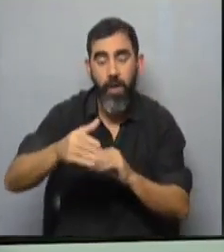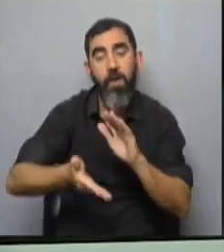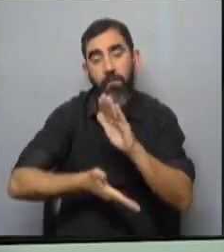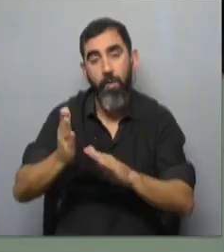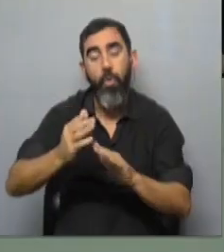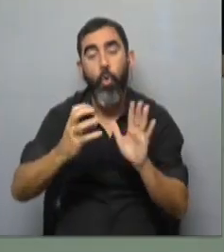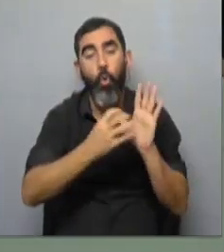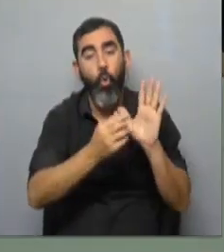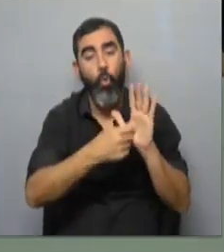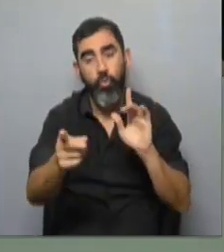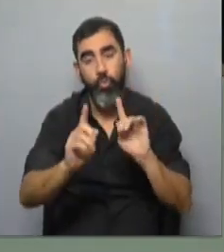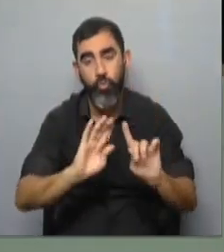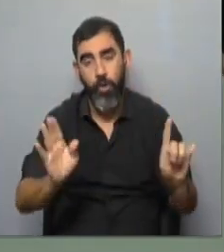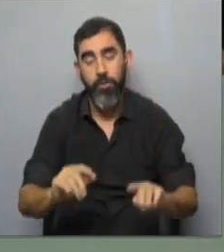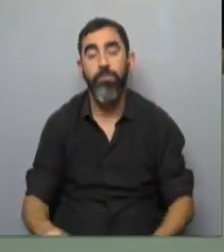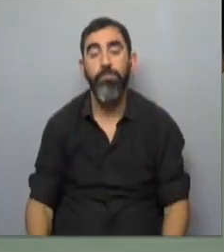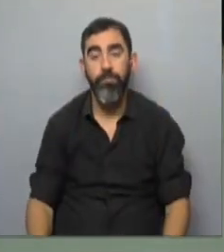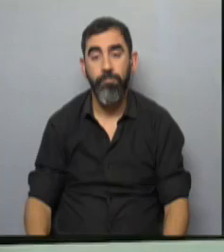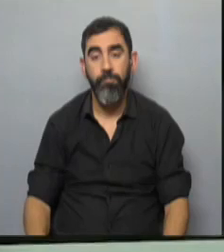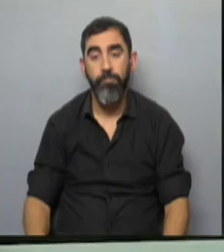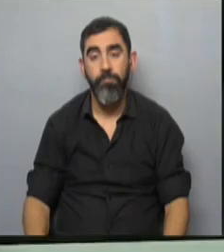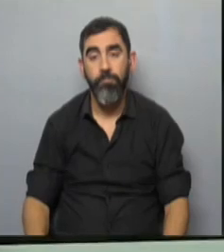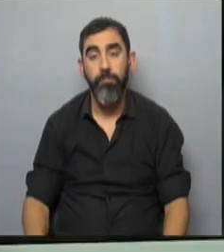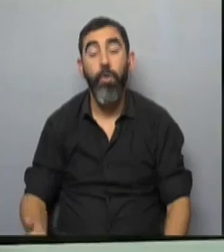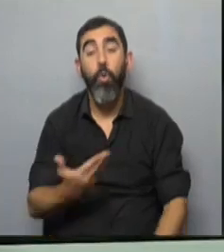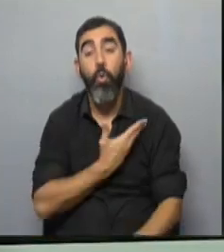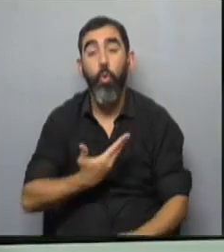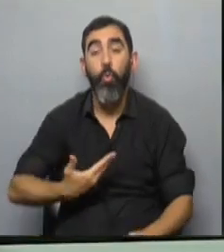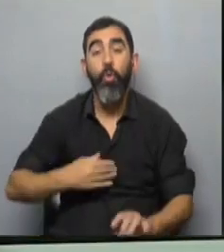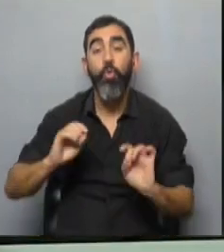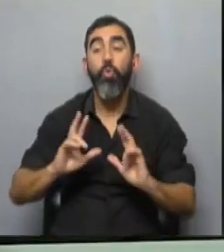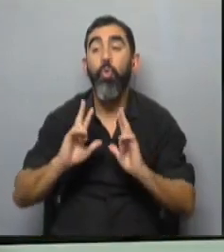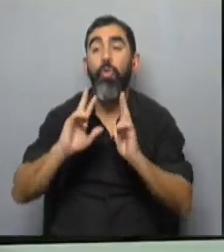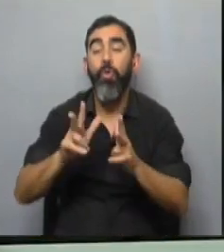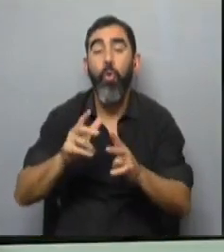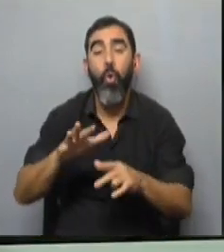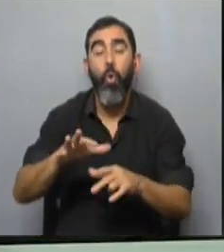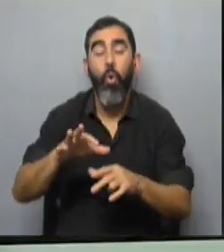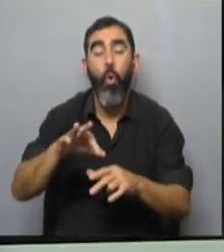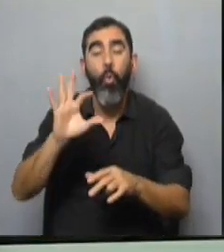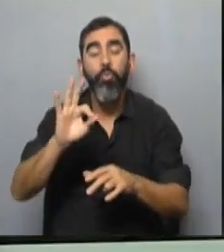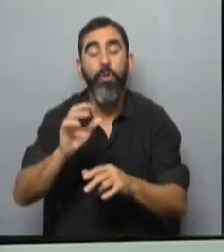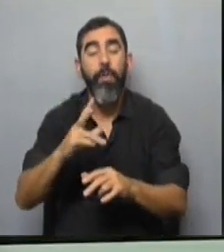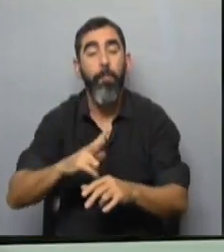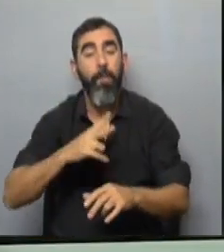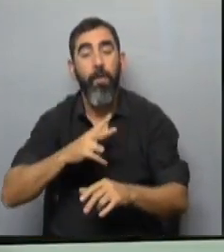a por el recurso de inconstitucionalidad. Por ahora el gobierno solo ha hablado de las opciones que privatizan. Sí, eso para ser claro, y por eso nuestra